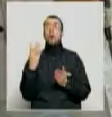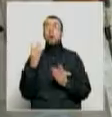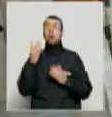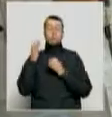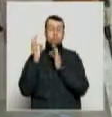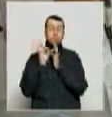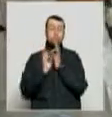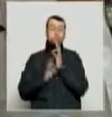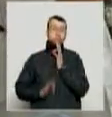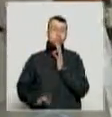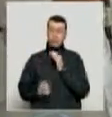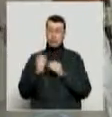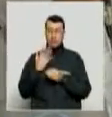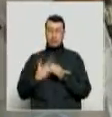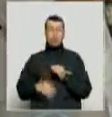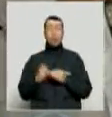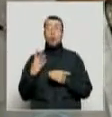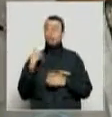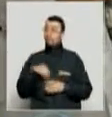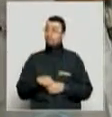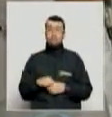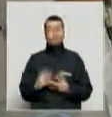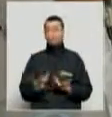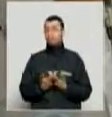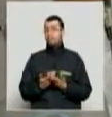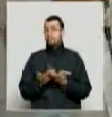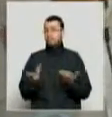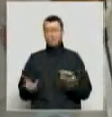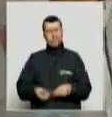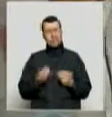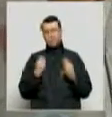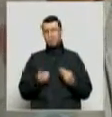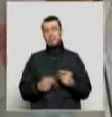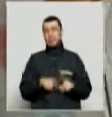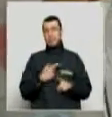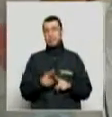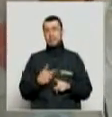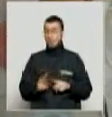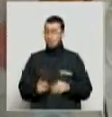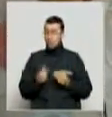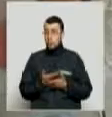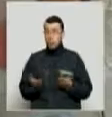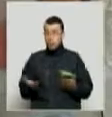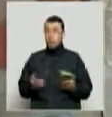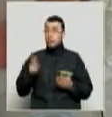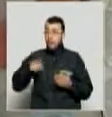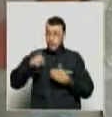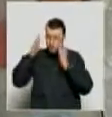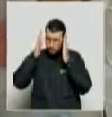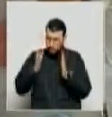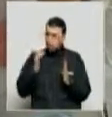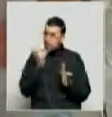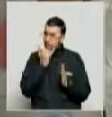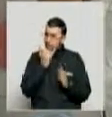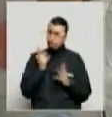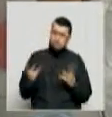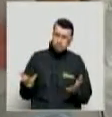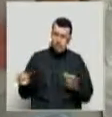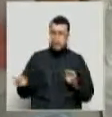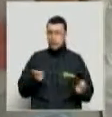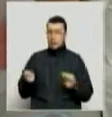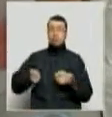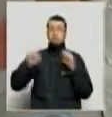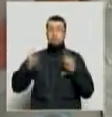arterias. Y todas esas cosas hay que tenerlas muy presentes para poder uno decir un